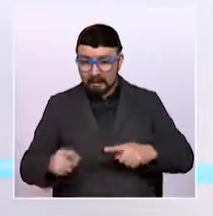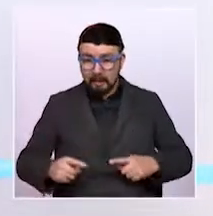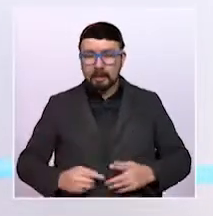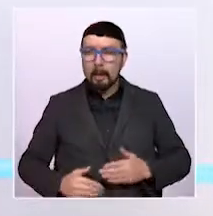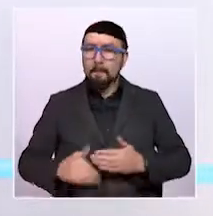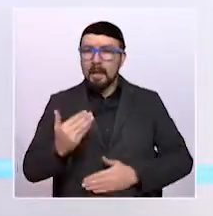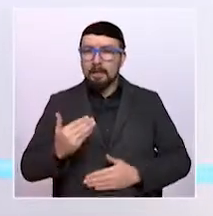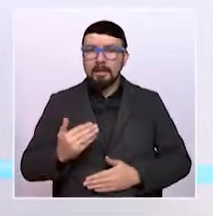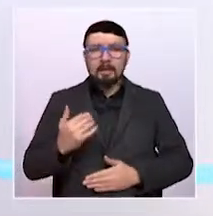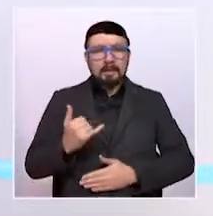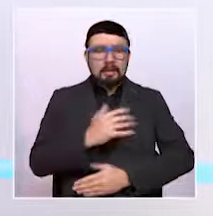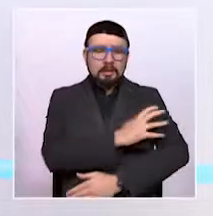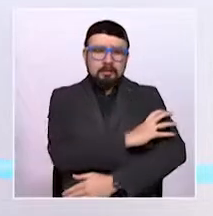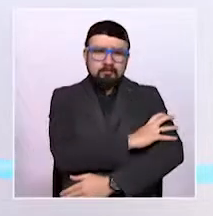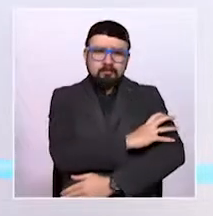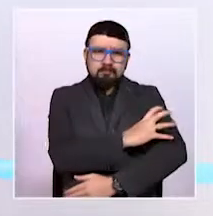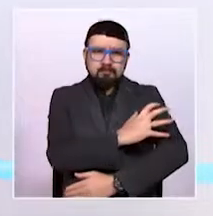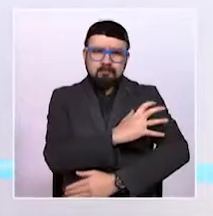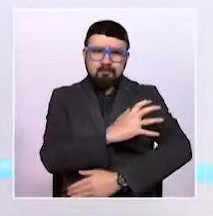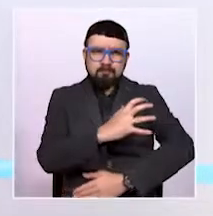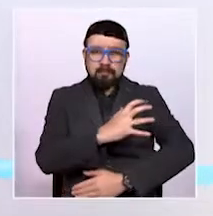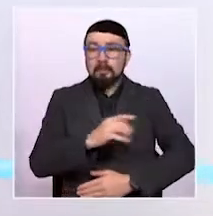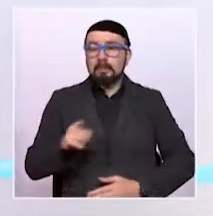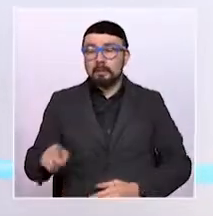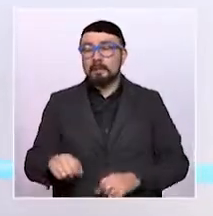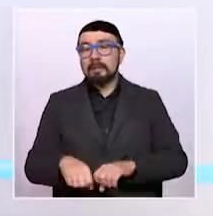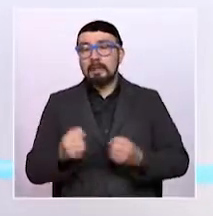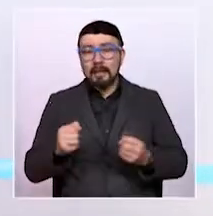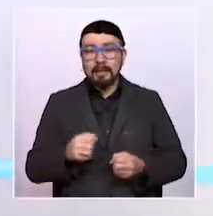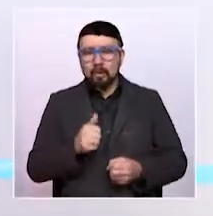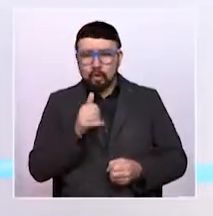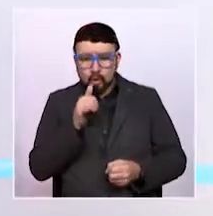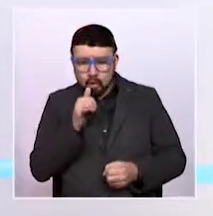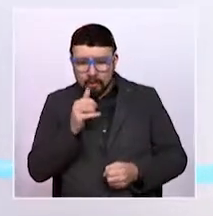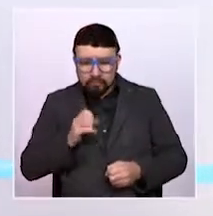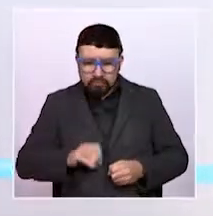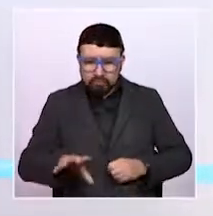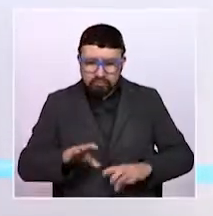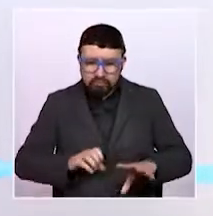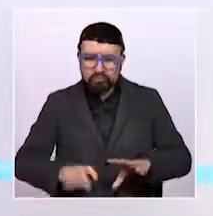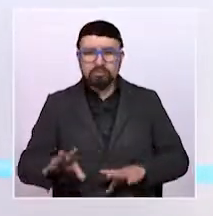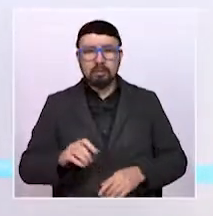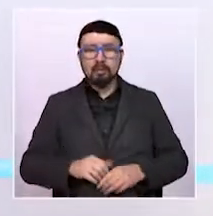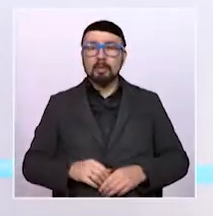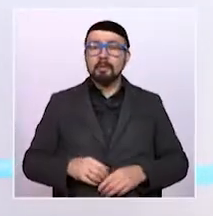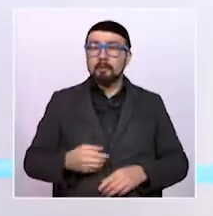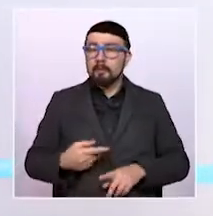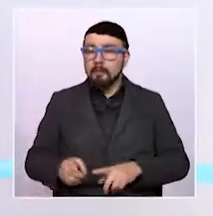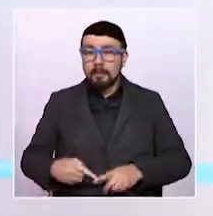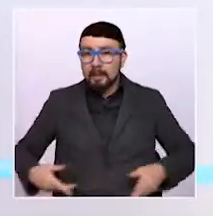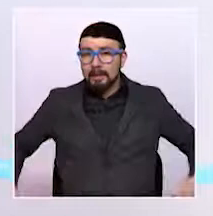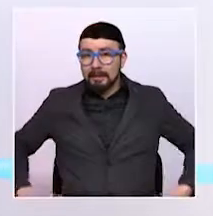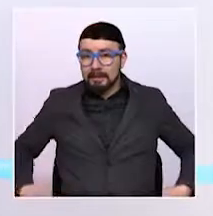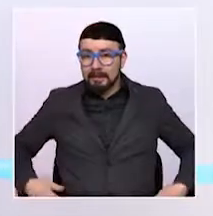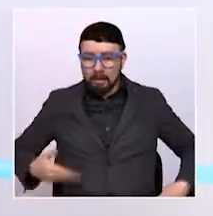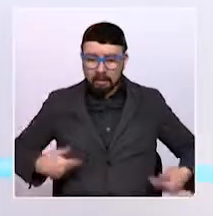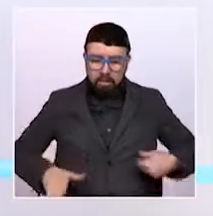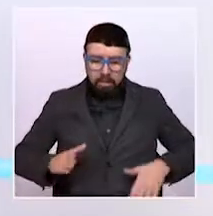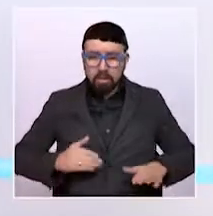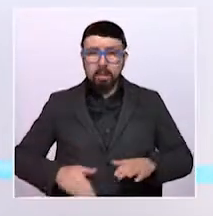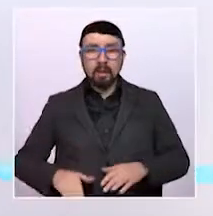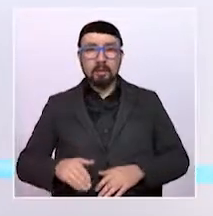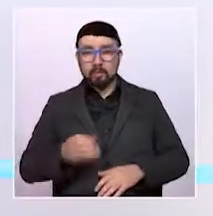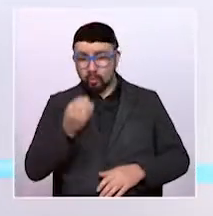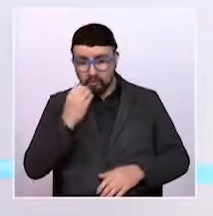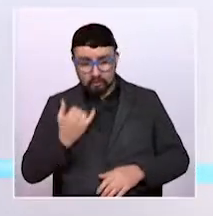empieza con daños y alteraciones a nivel de su orina de la liberación de ciertos proteínas nosotros lo llamamos ha sido de nutrientes pues que se